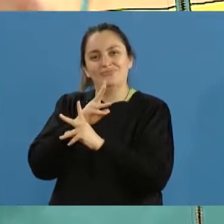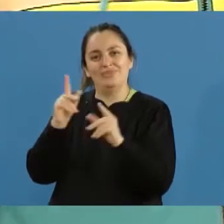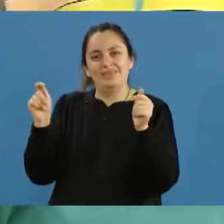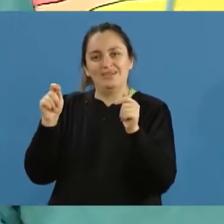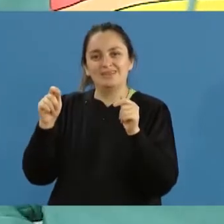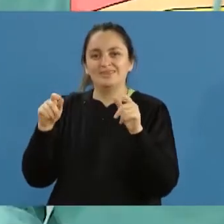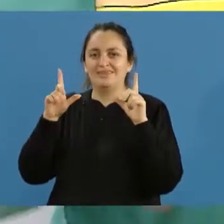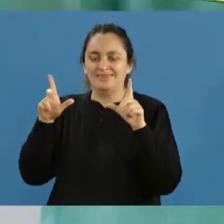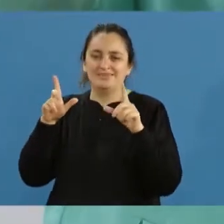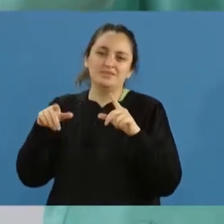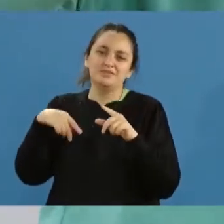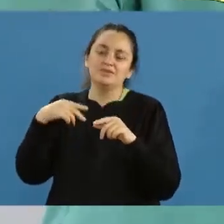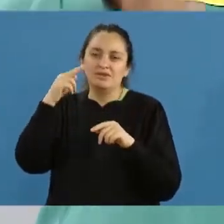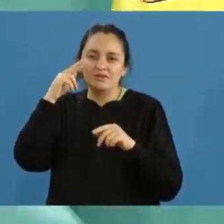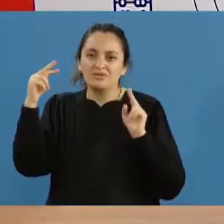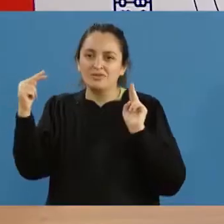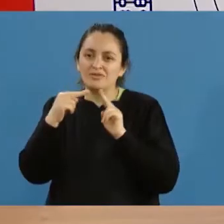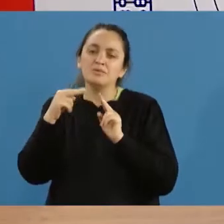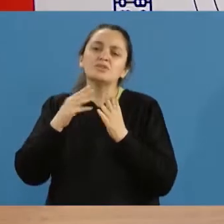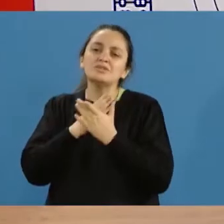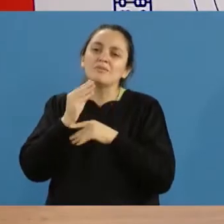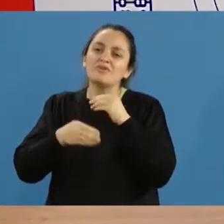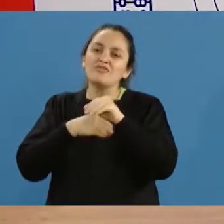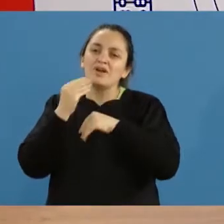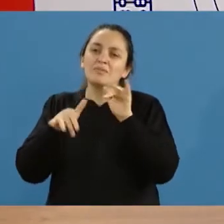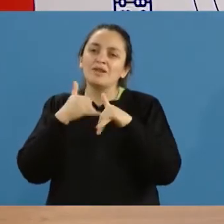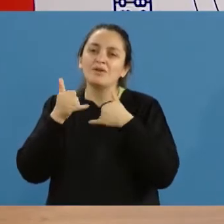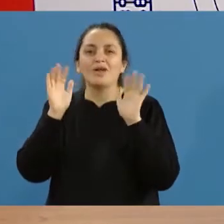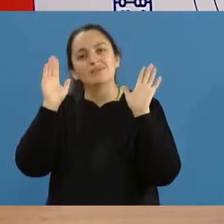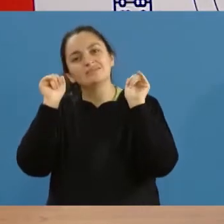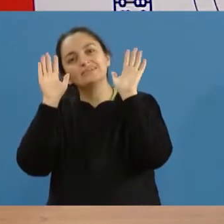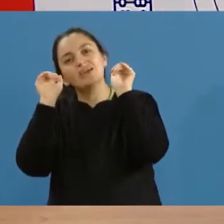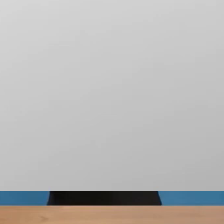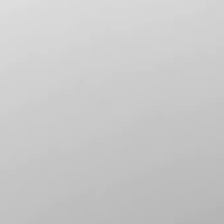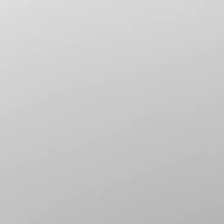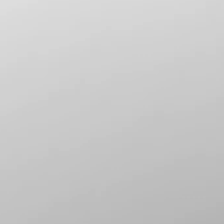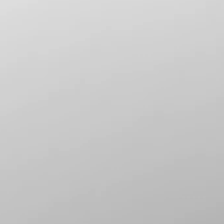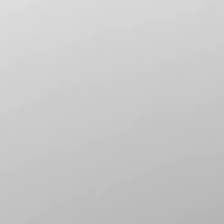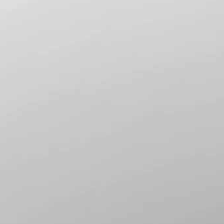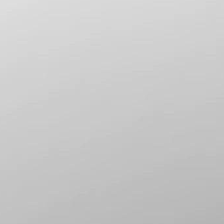próximo capítulo. No te olvides de siempre jugar en familia. Chau, chau, chau.